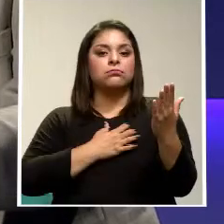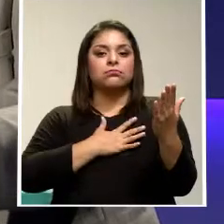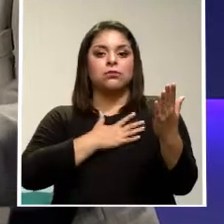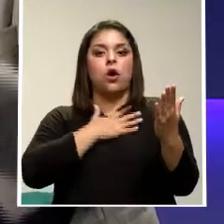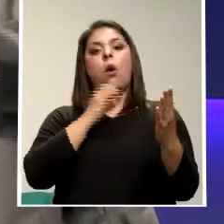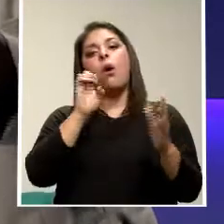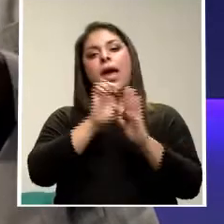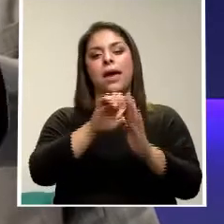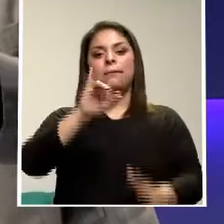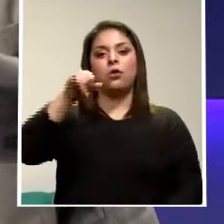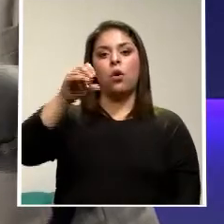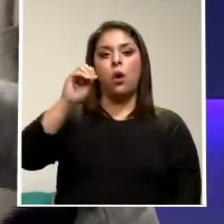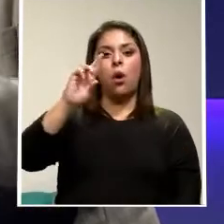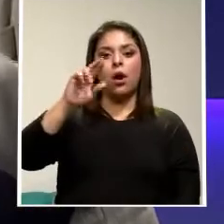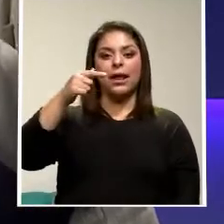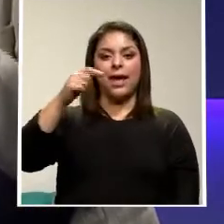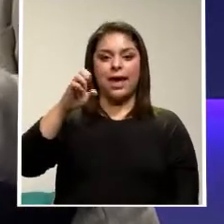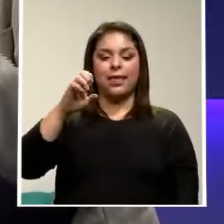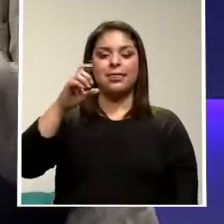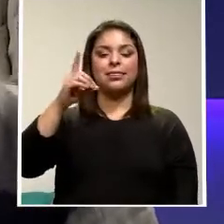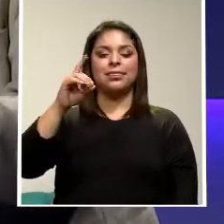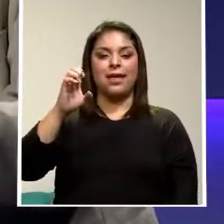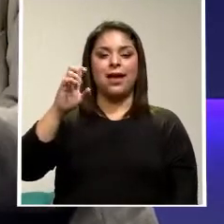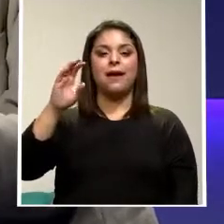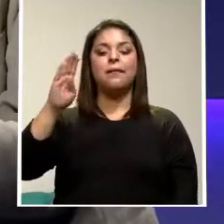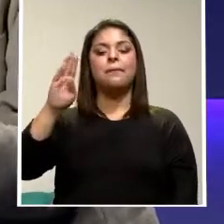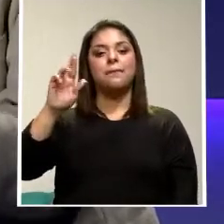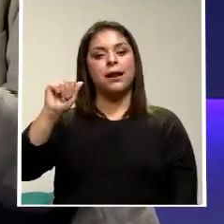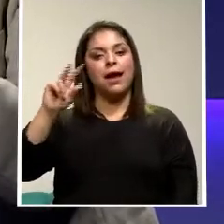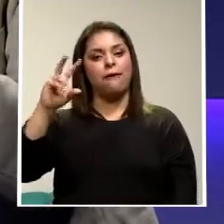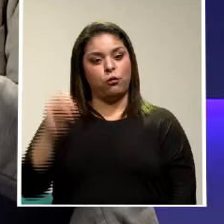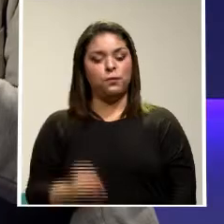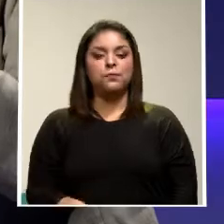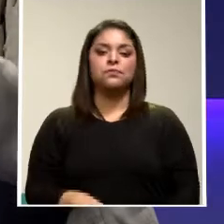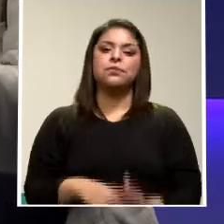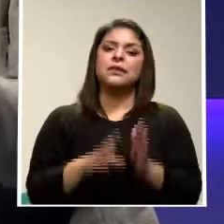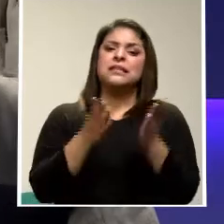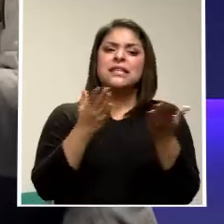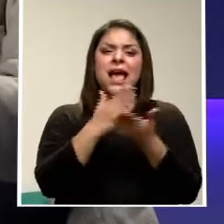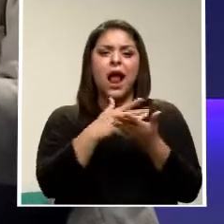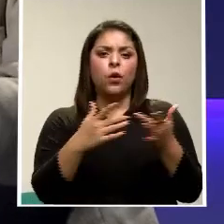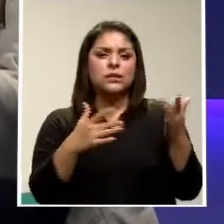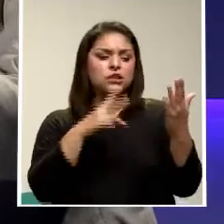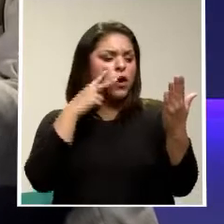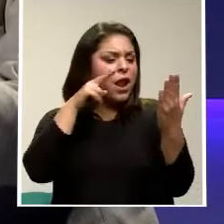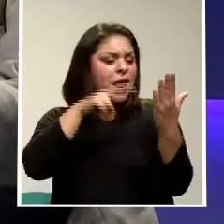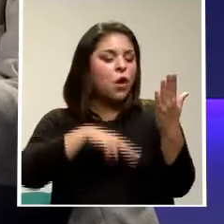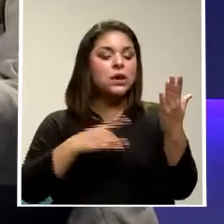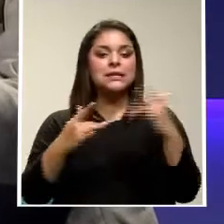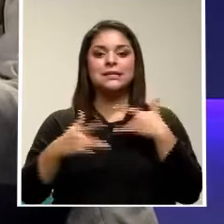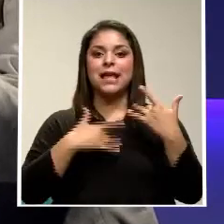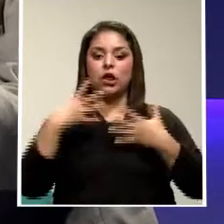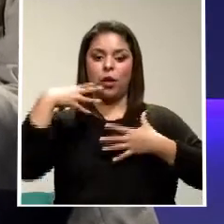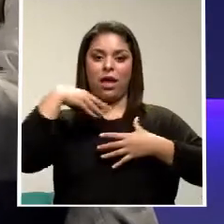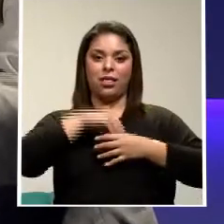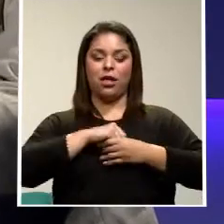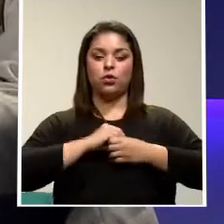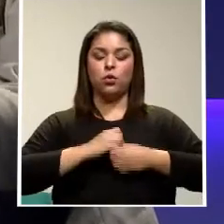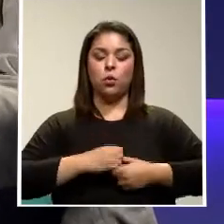Jorge de Bravo, un poco antes. Si alguien me produjo este cataclismo interno con